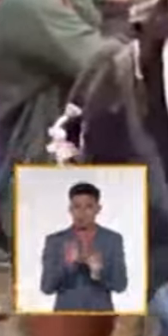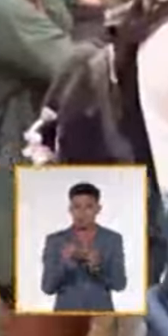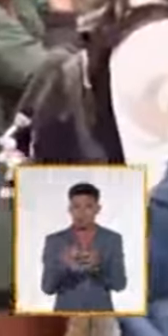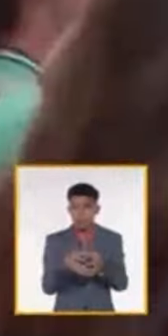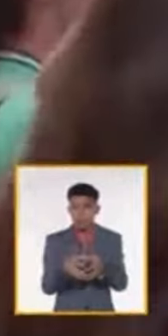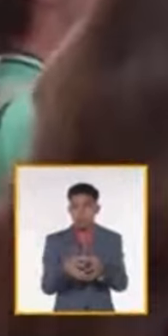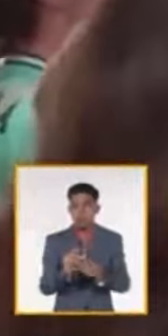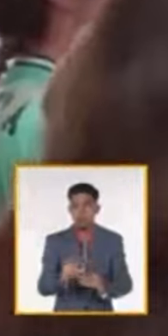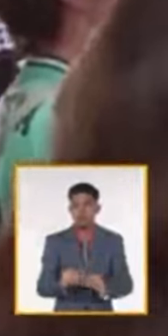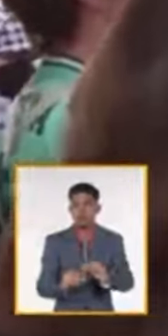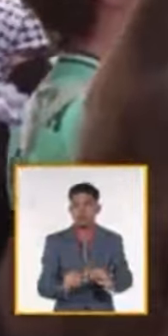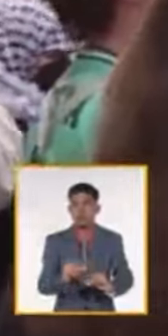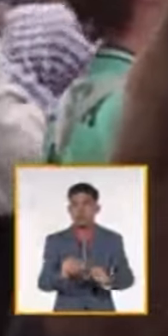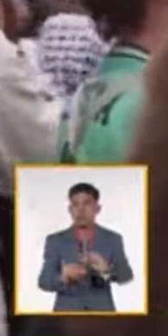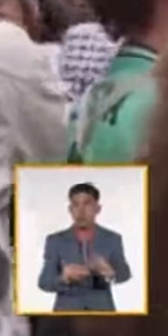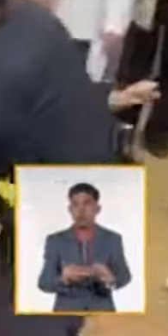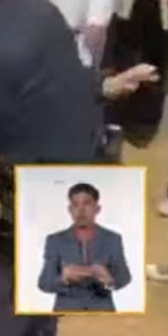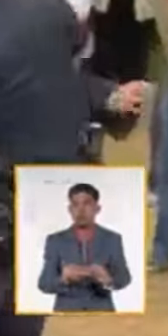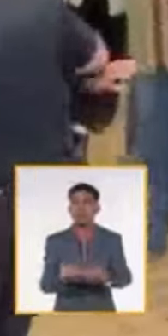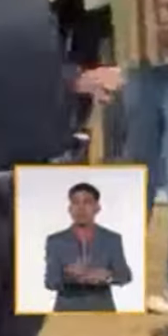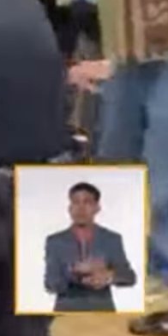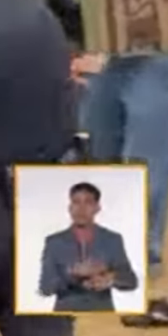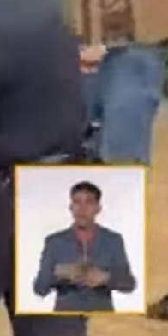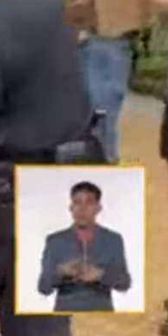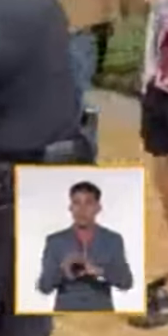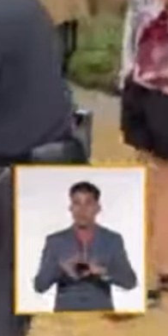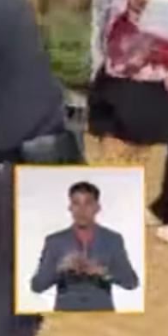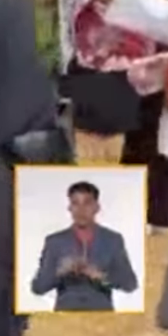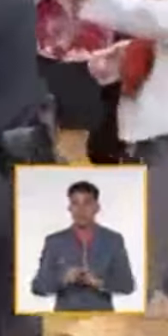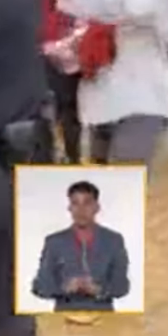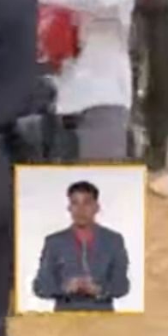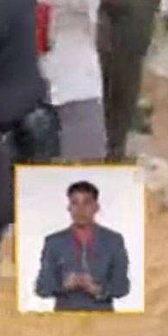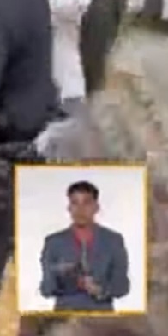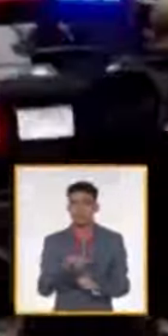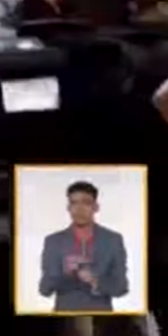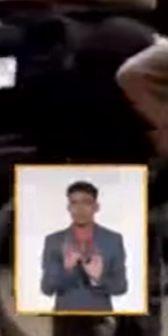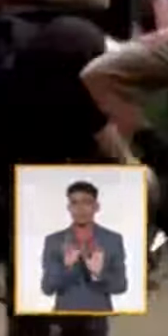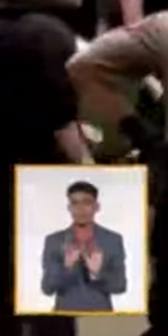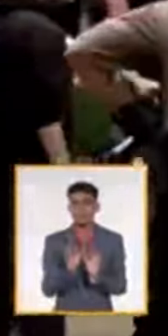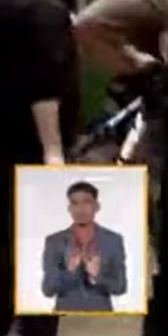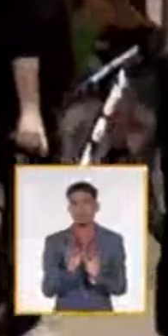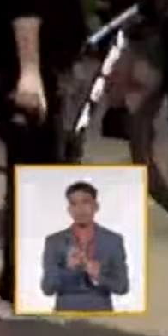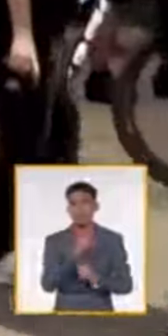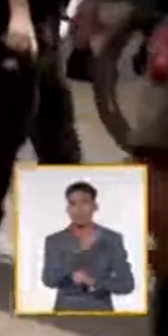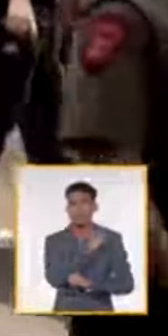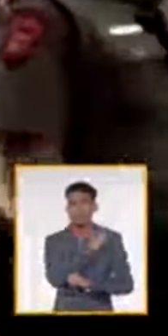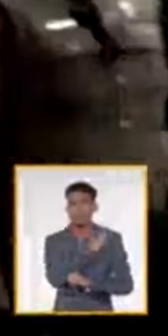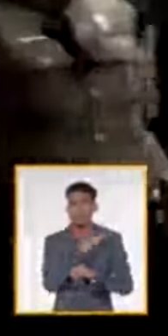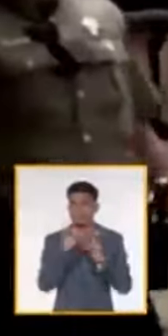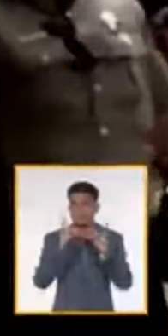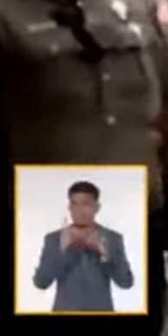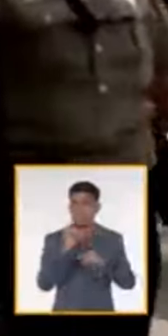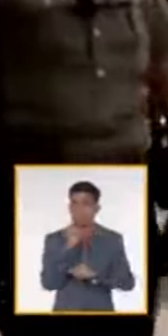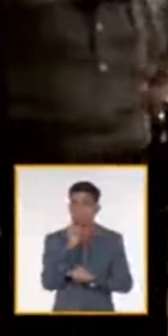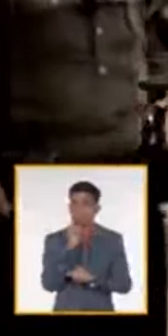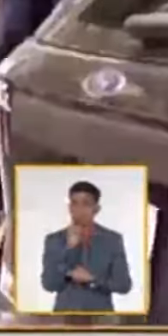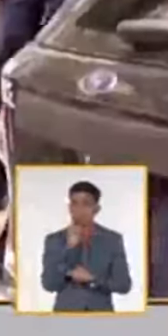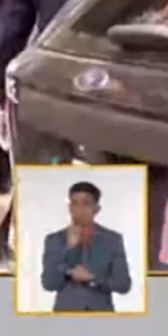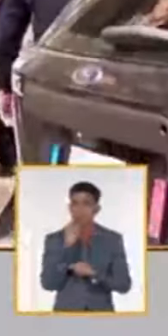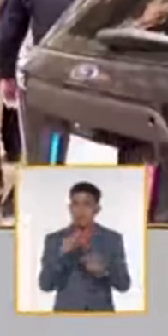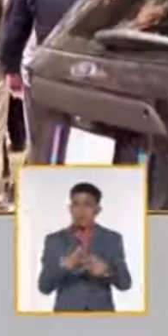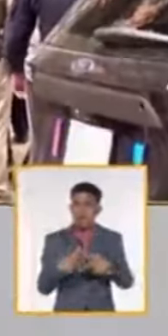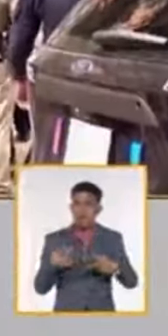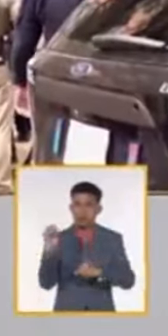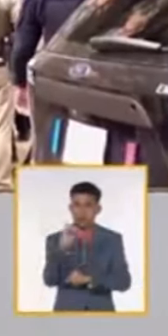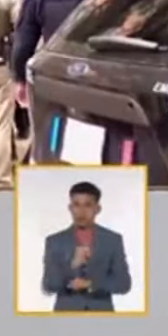brecha en la coraza del imperialismo y permite crear mayor organización,